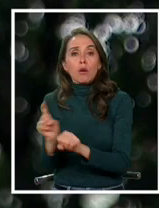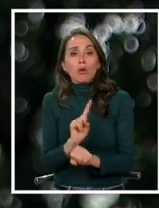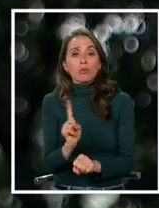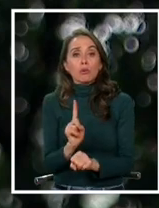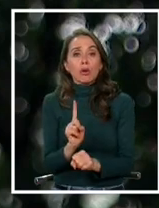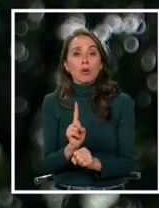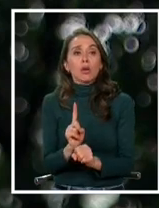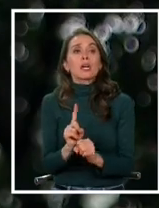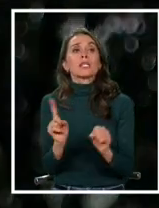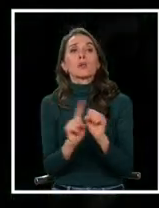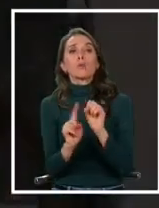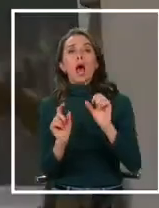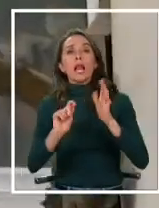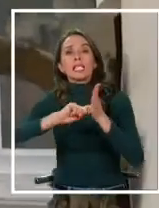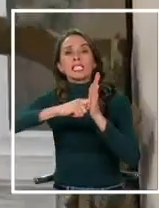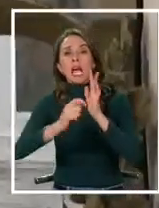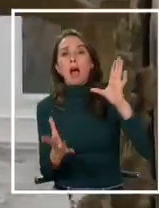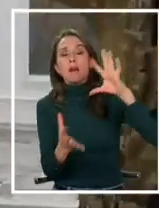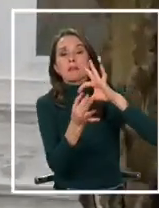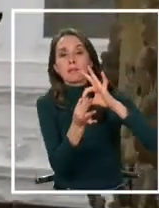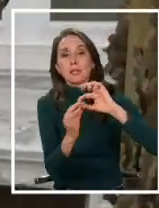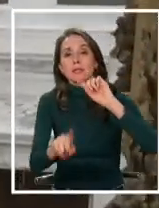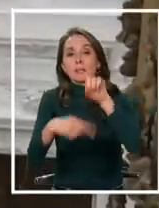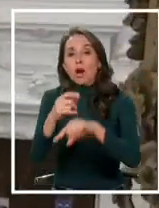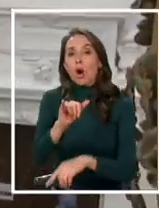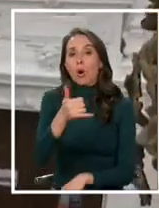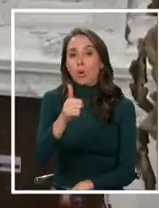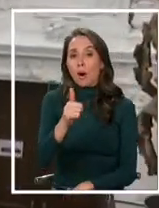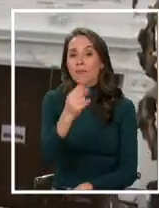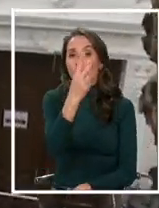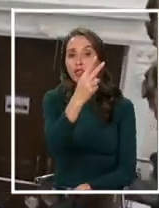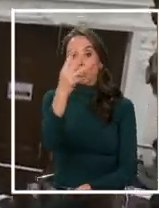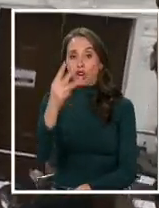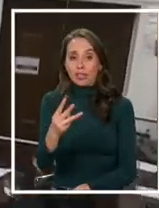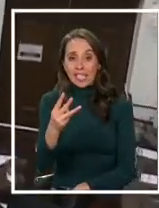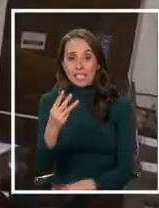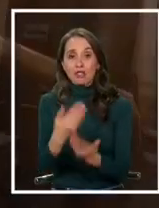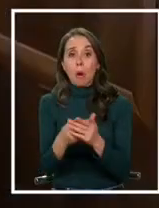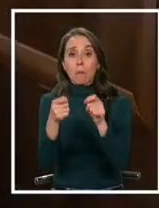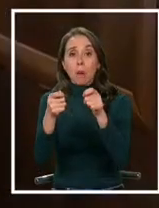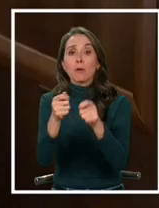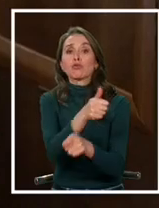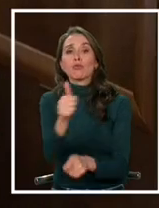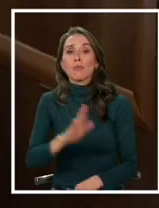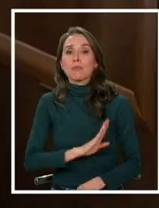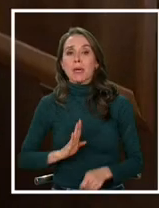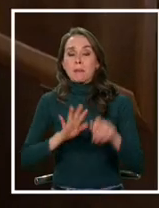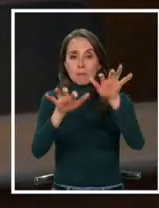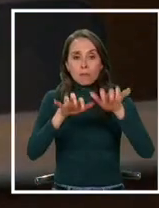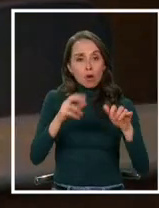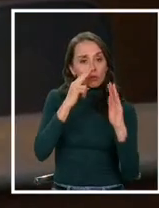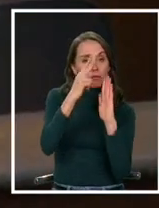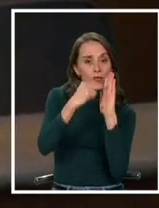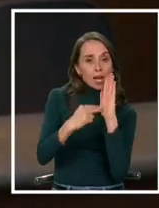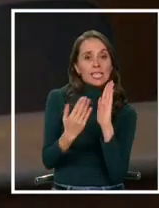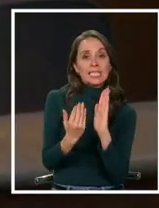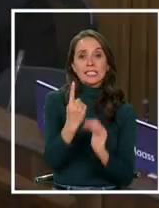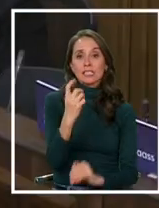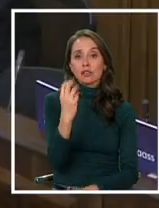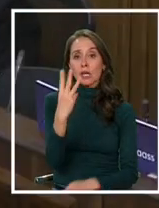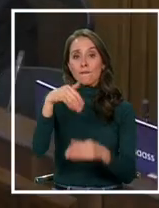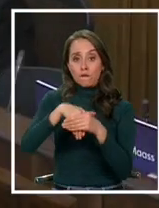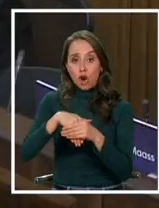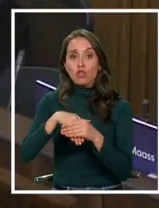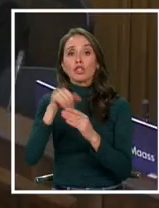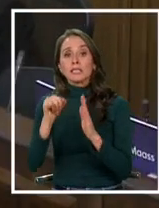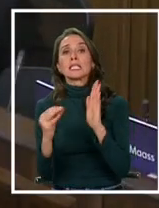y le pongo ese rojo el próximo jueves la propuesta de dos tercios será analizada por el pleno en donde necesitará de 103 votos